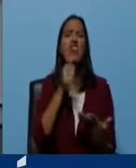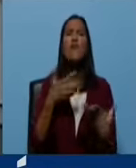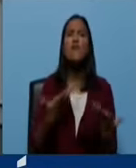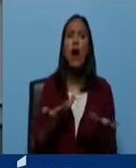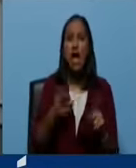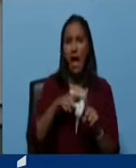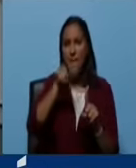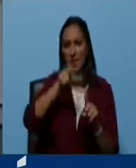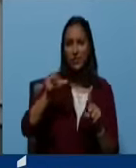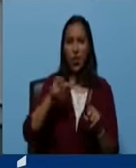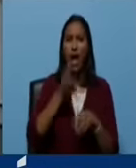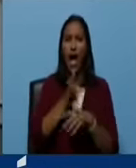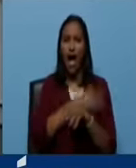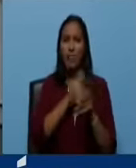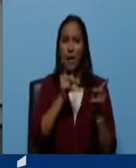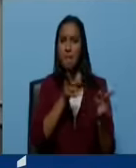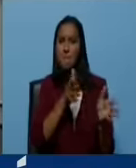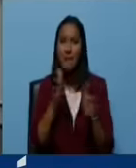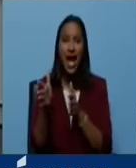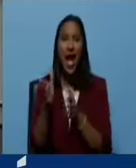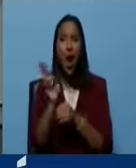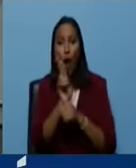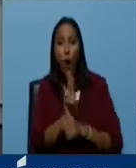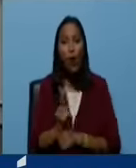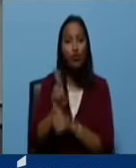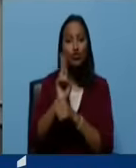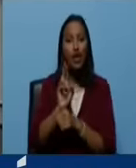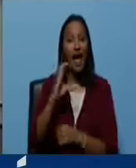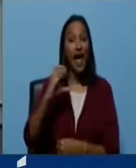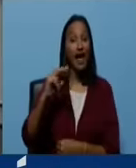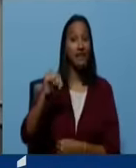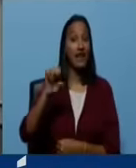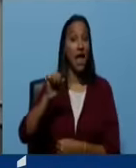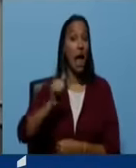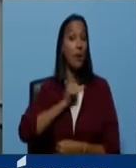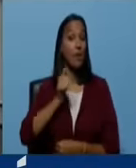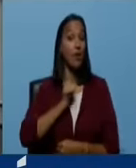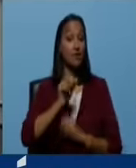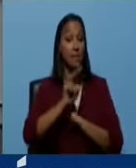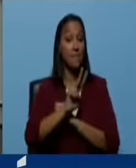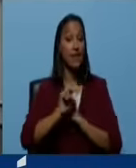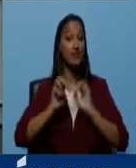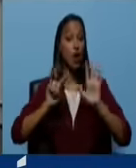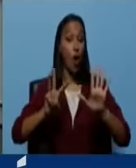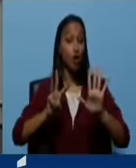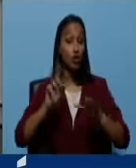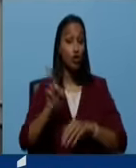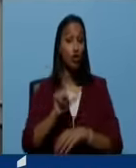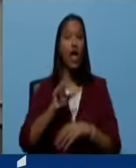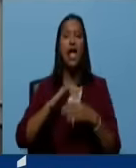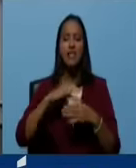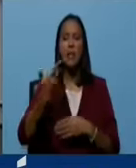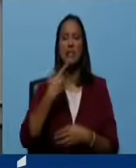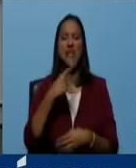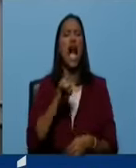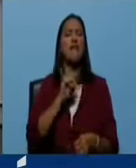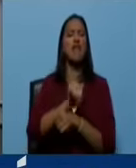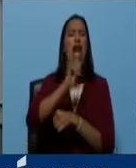como plan utilizar el evento electoral del 28 de julio para luego cantar fraude y desatar la violencia